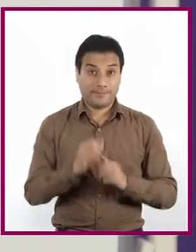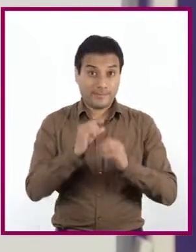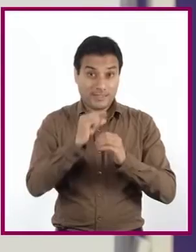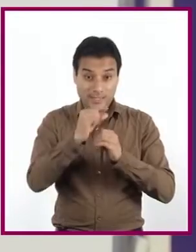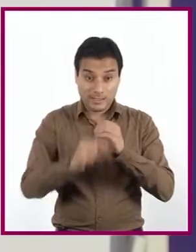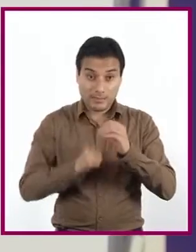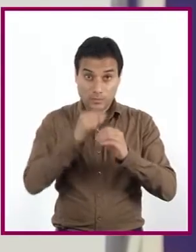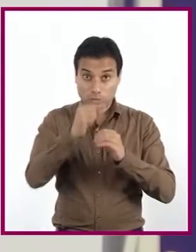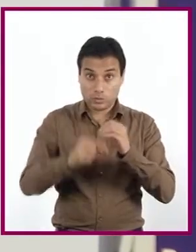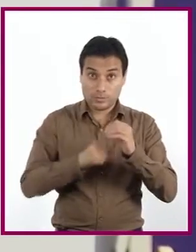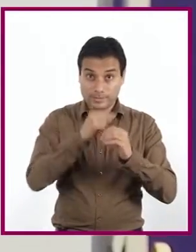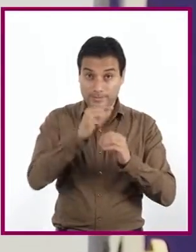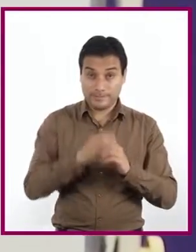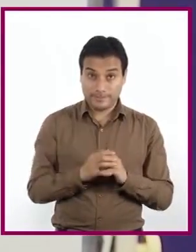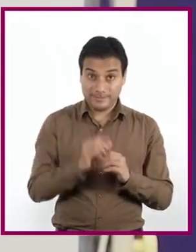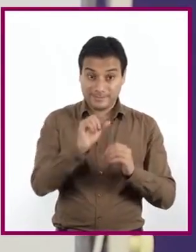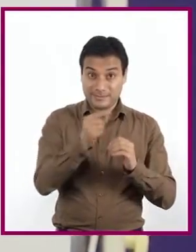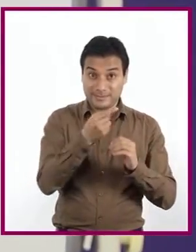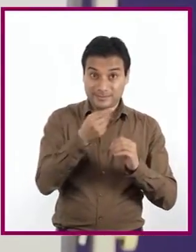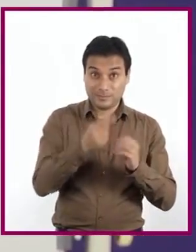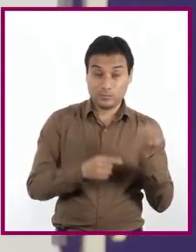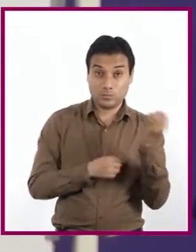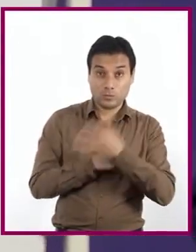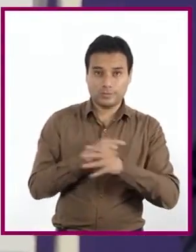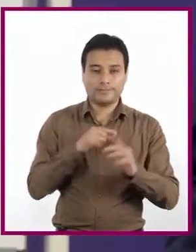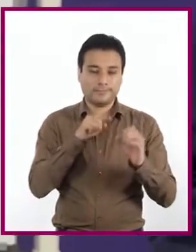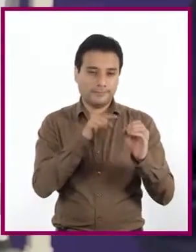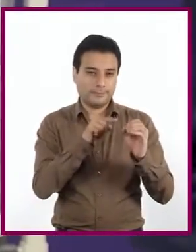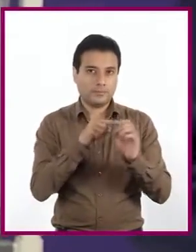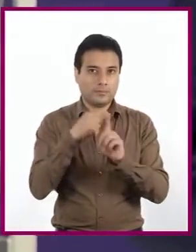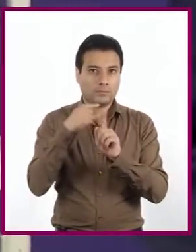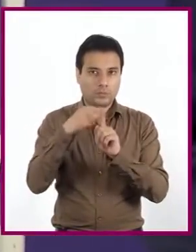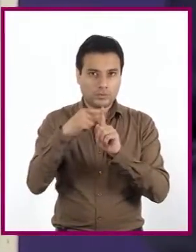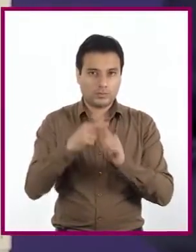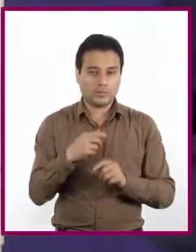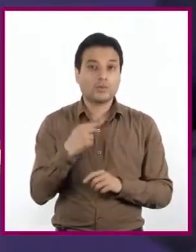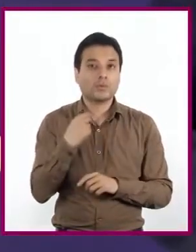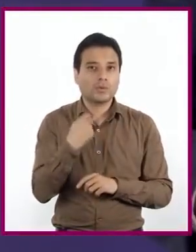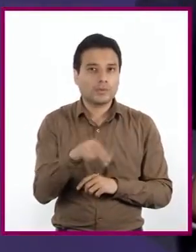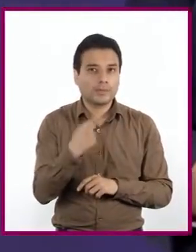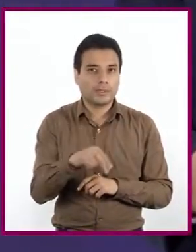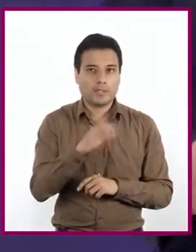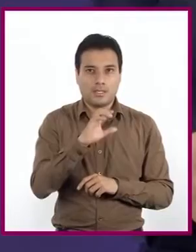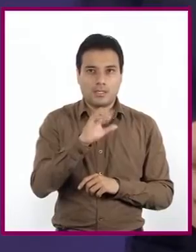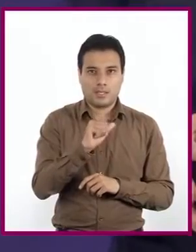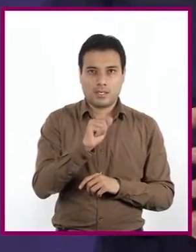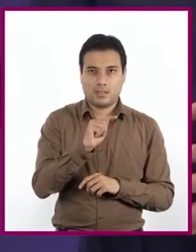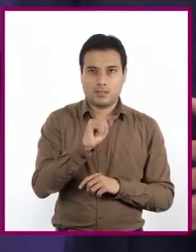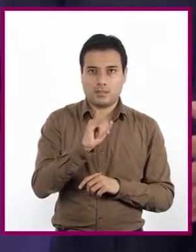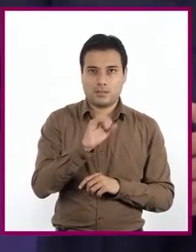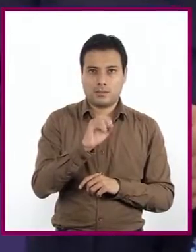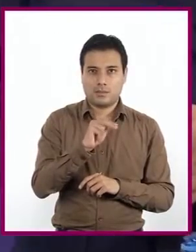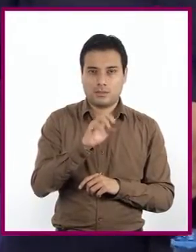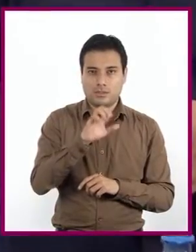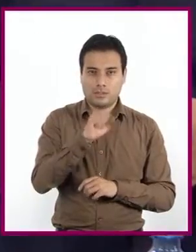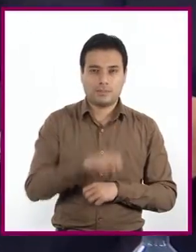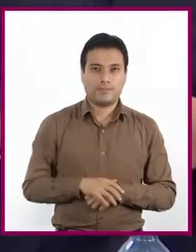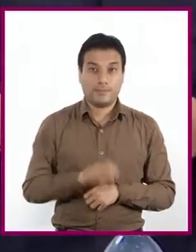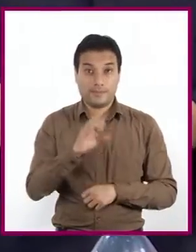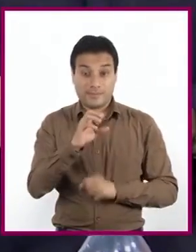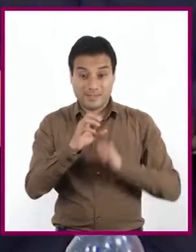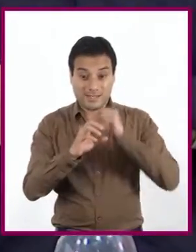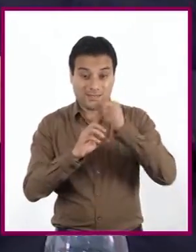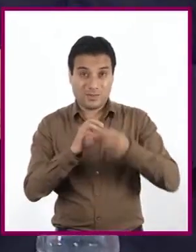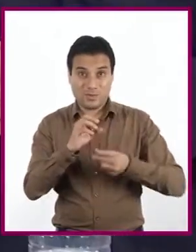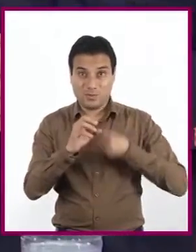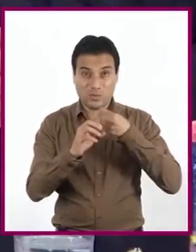cedieron electrones de valencia tienen carga positiva, son llamados cationes. Los átomos